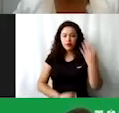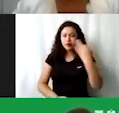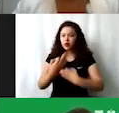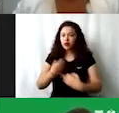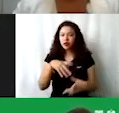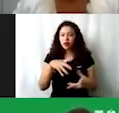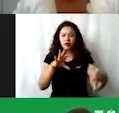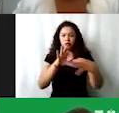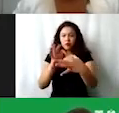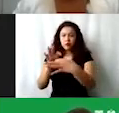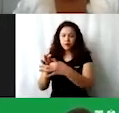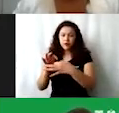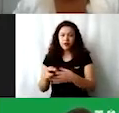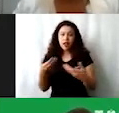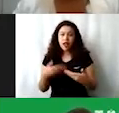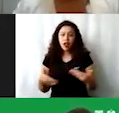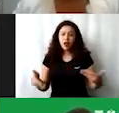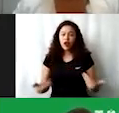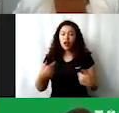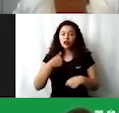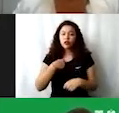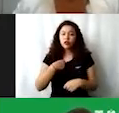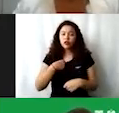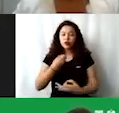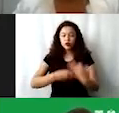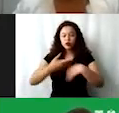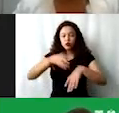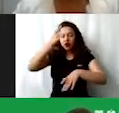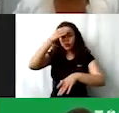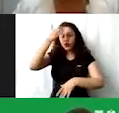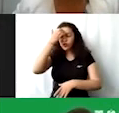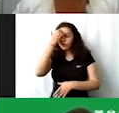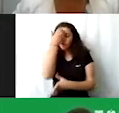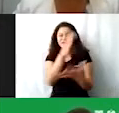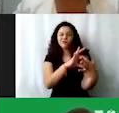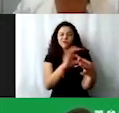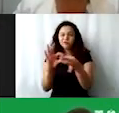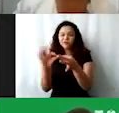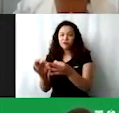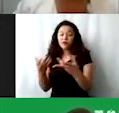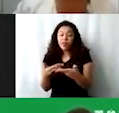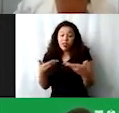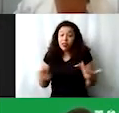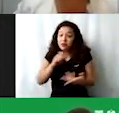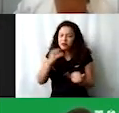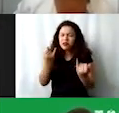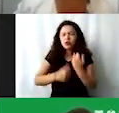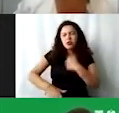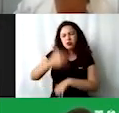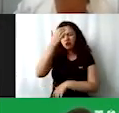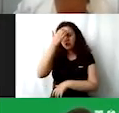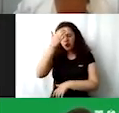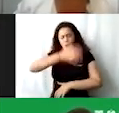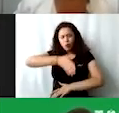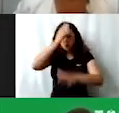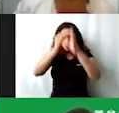ustedes. Voy a compartir todo este bagaje de conocimientos, al igual que yo me estaré llevando mucho conocimiento de parte